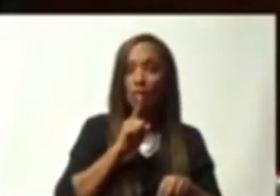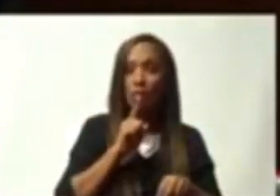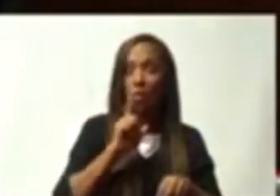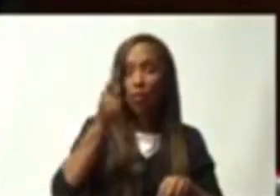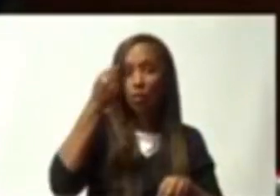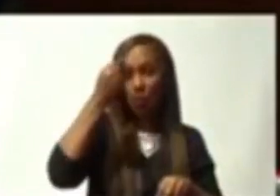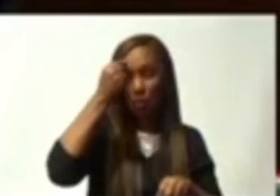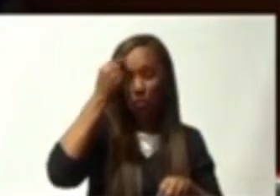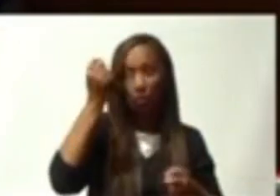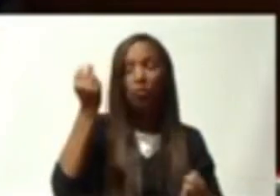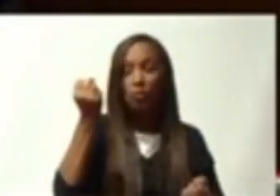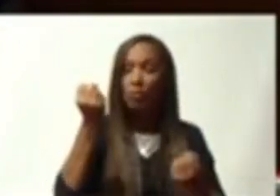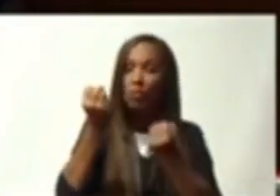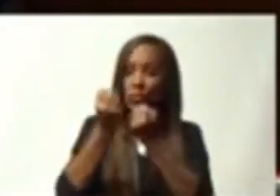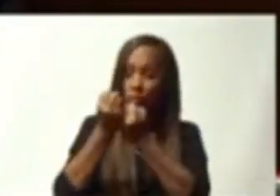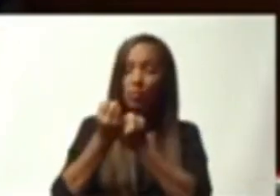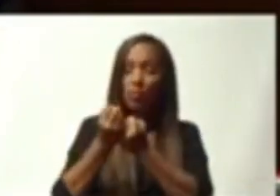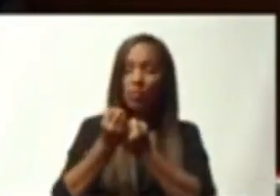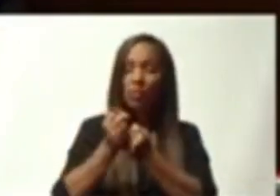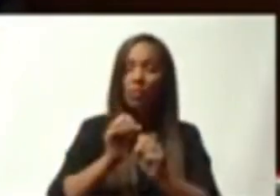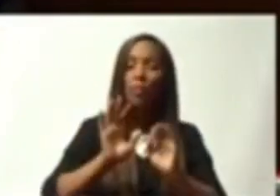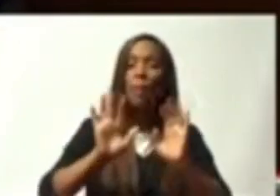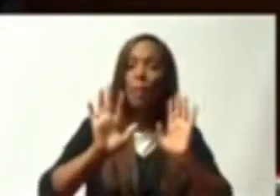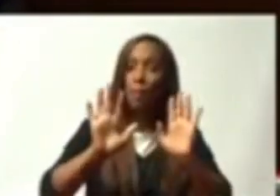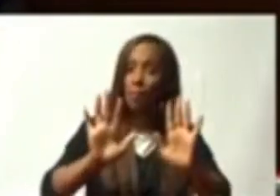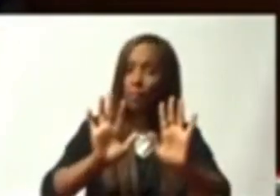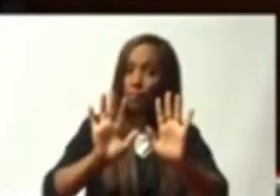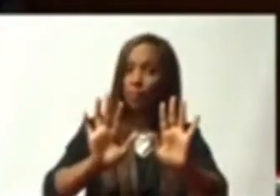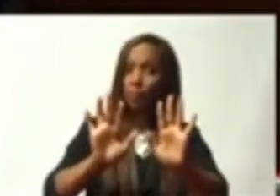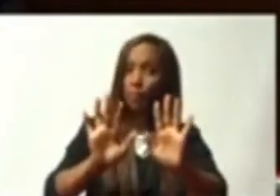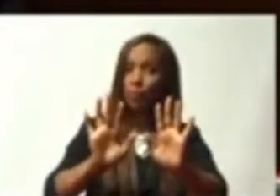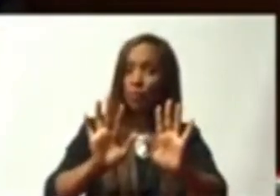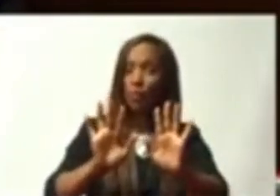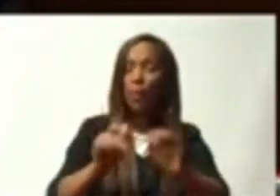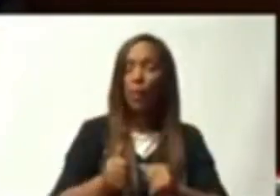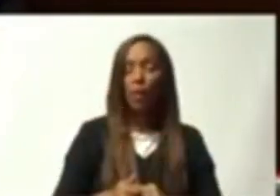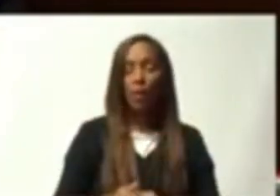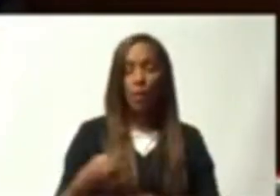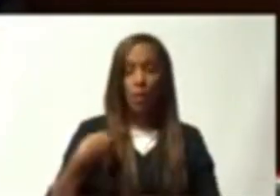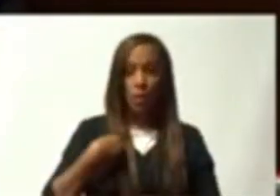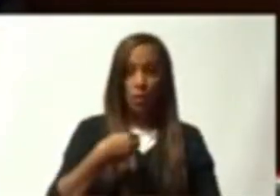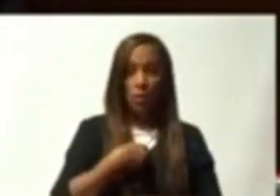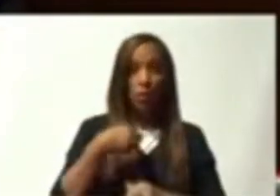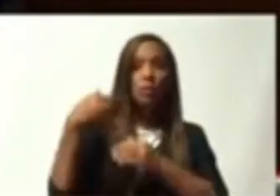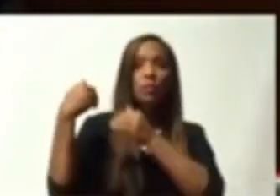un mensaje a la población. Si nosotros estamos fiscalizando la ley de tránsito,